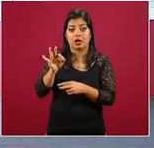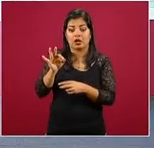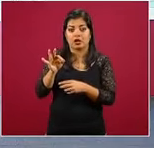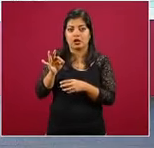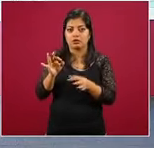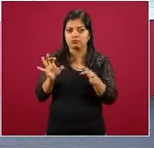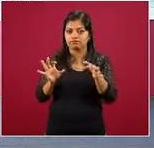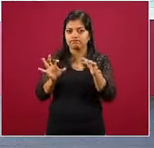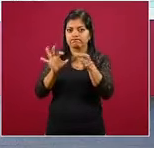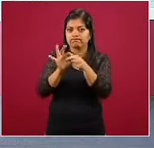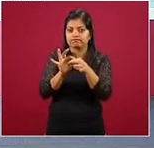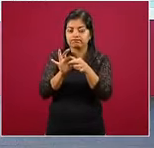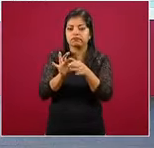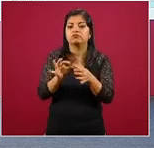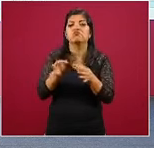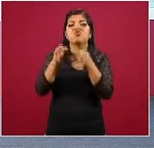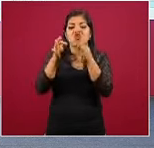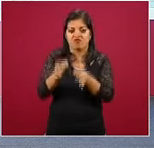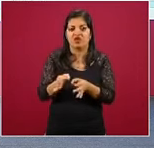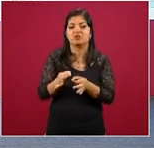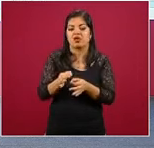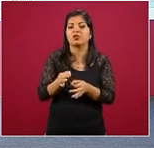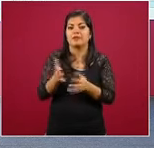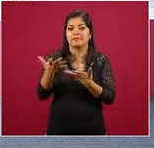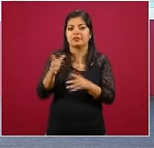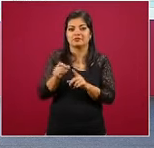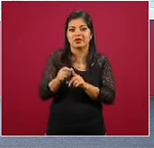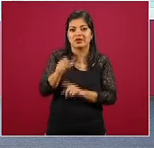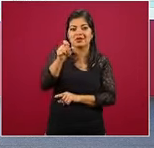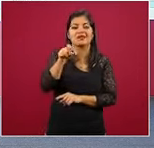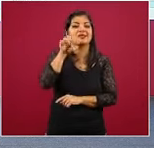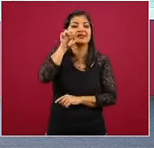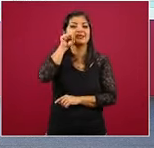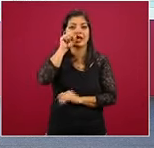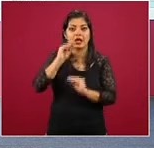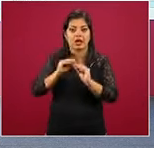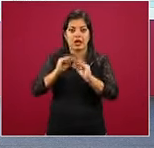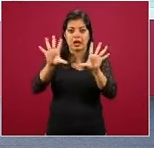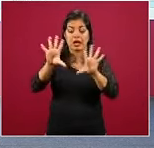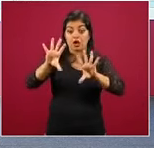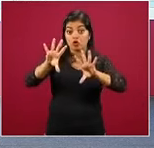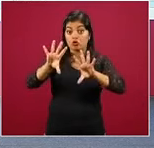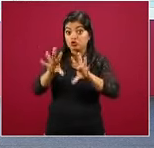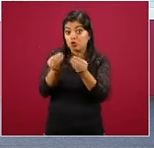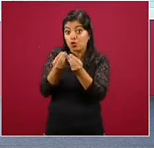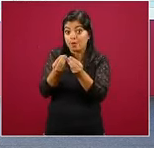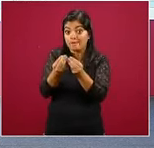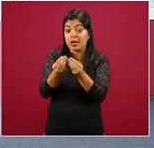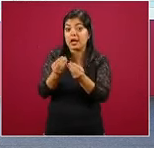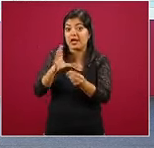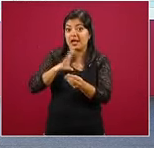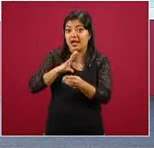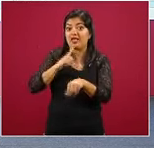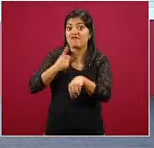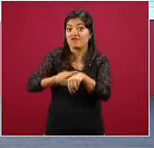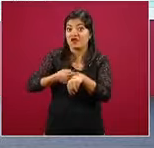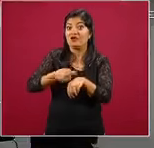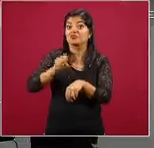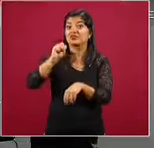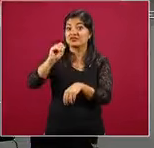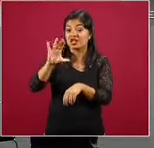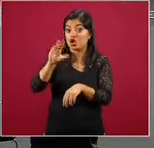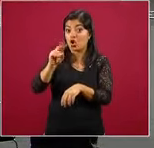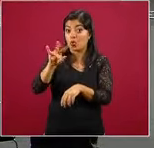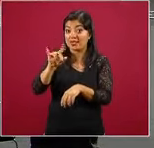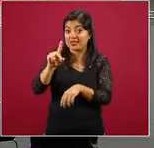positividad estimamos confirmados también de estas barras naranja claro, las sumamos a los casos confirmados y entonces obtenemos los